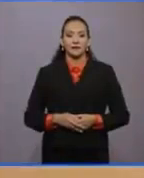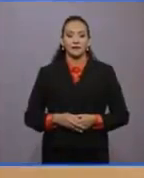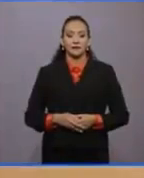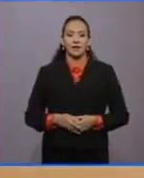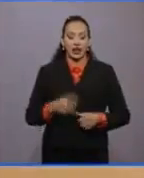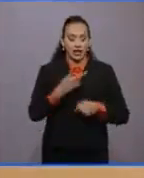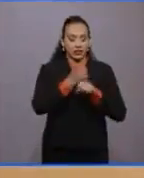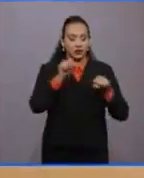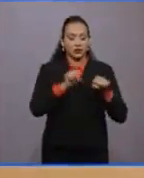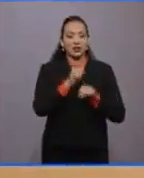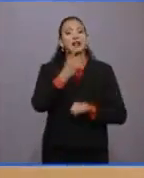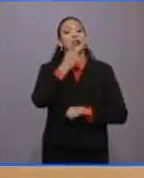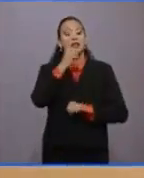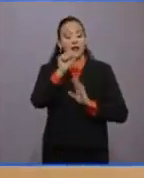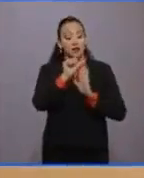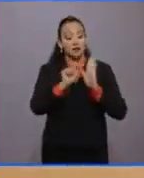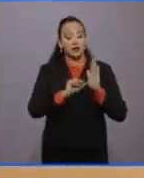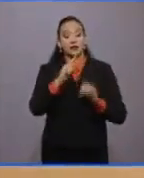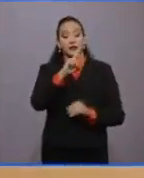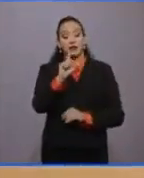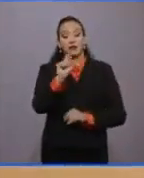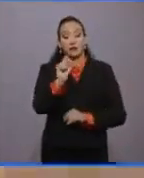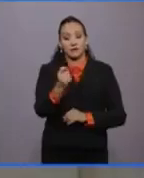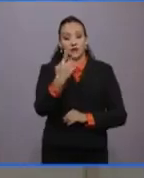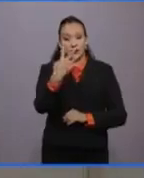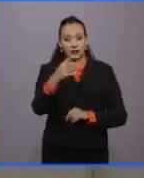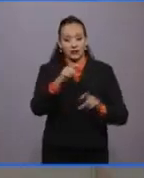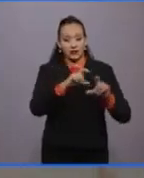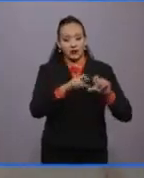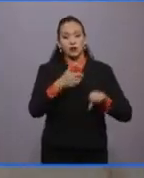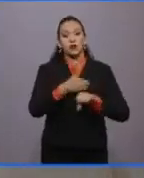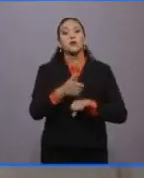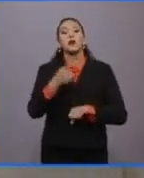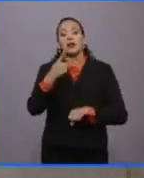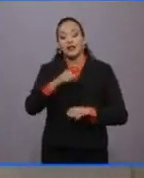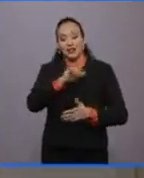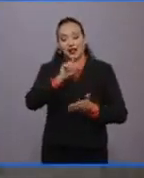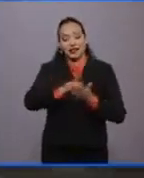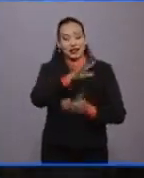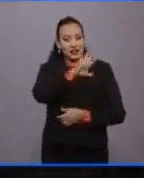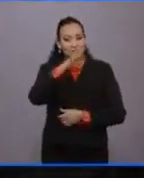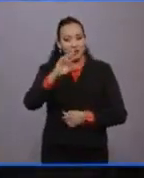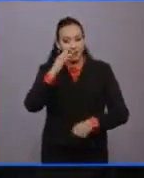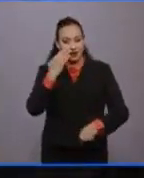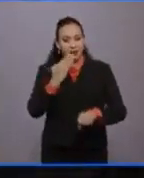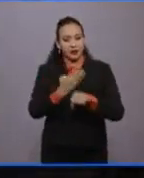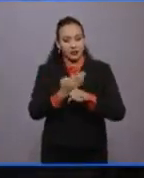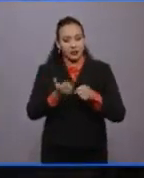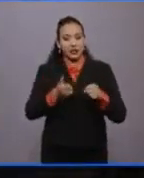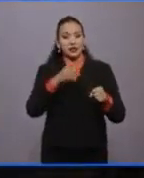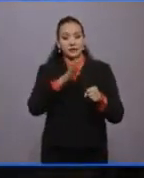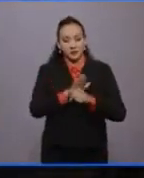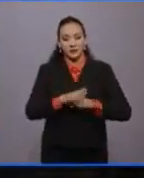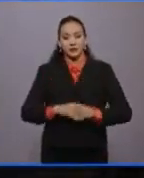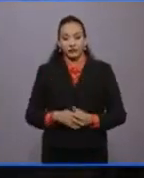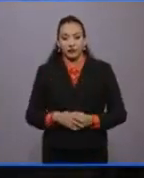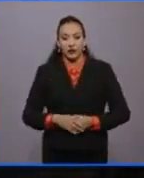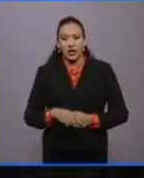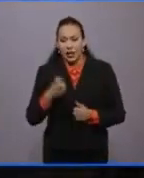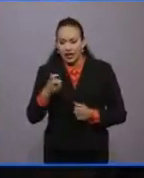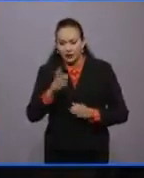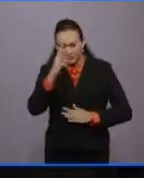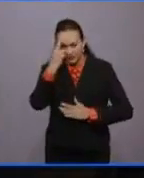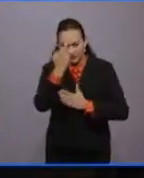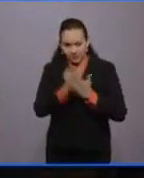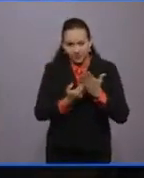La segunda sala estableció que el artículo 124, fracción primera de la Ley General de Responsabilidades Administrativas no viola